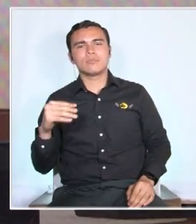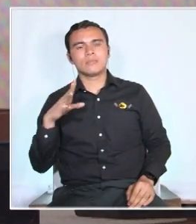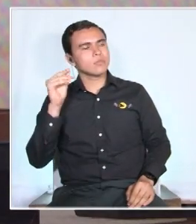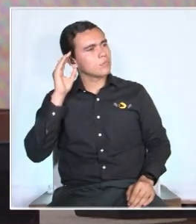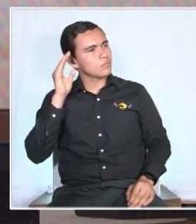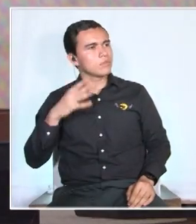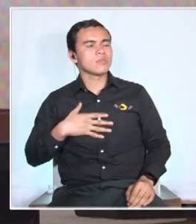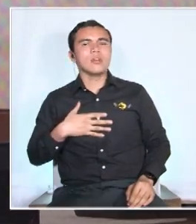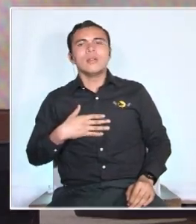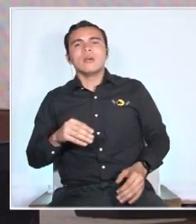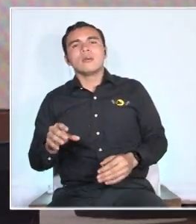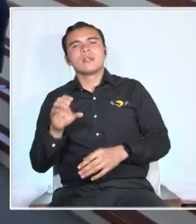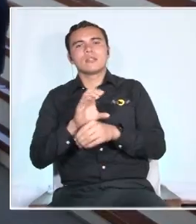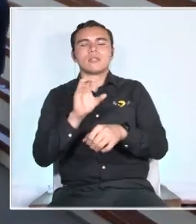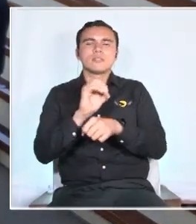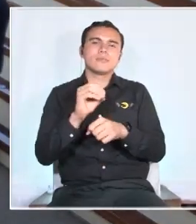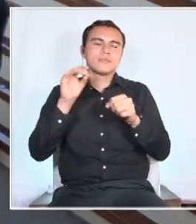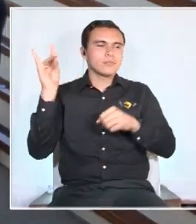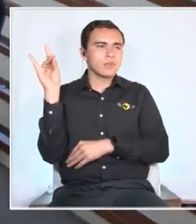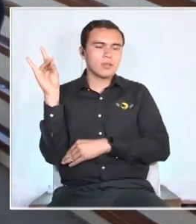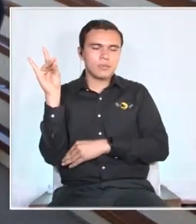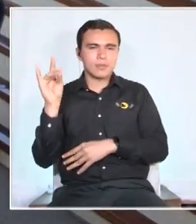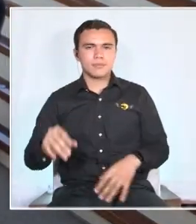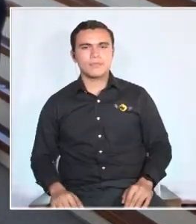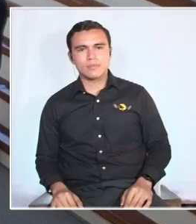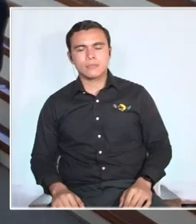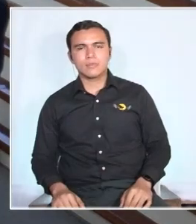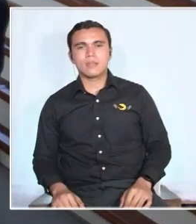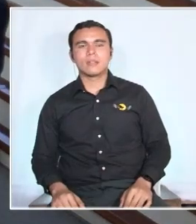Dios les bendiga, Casa de Oración Bolivia.